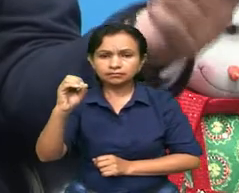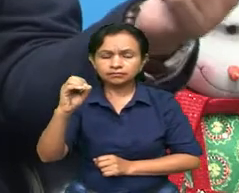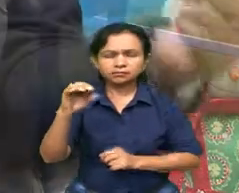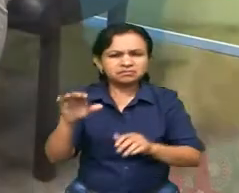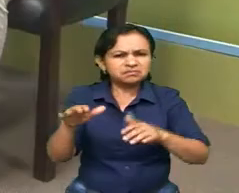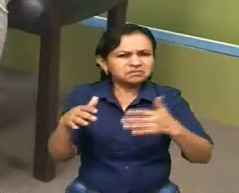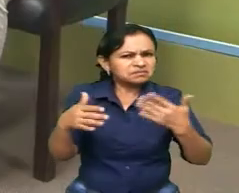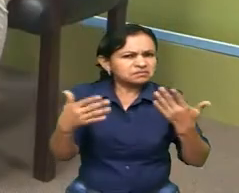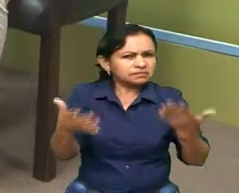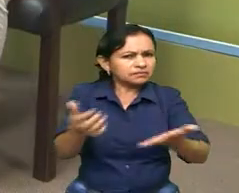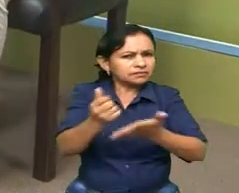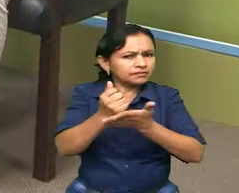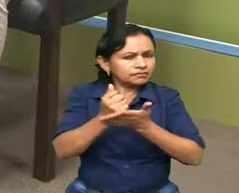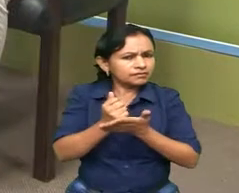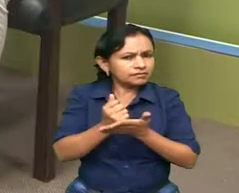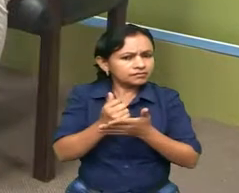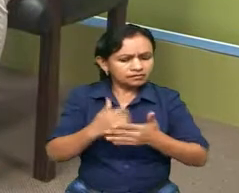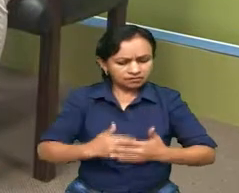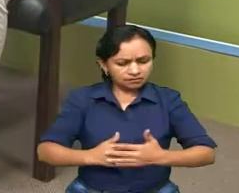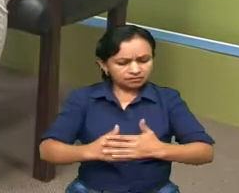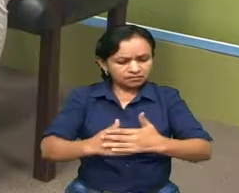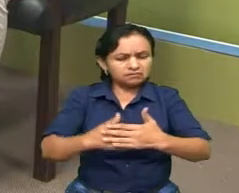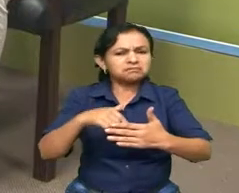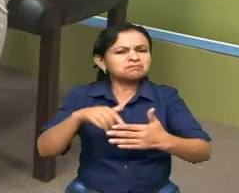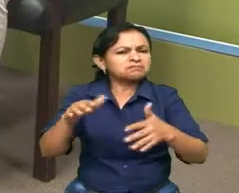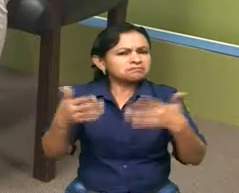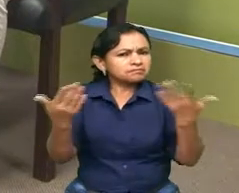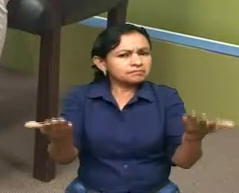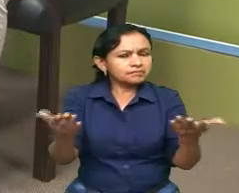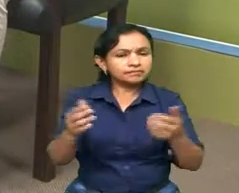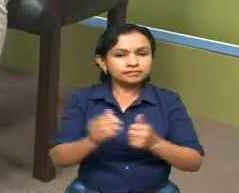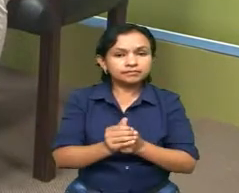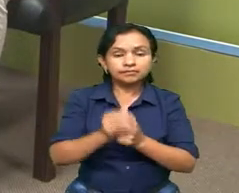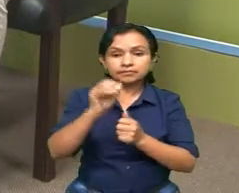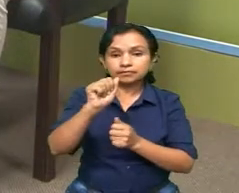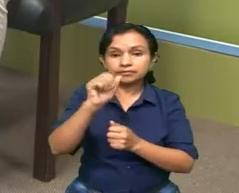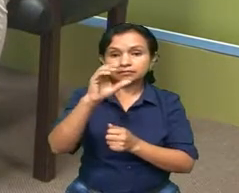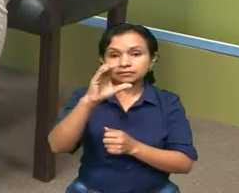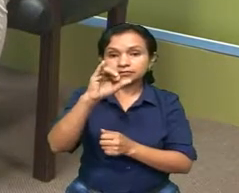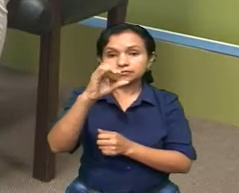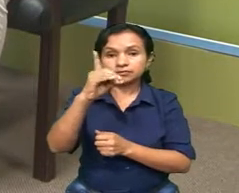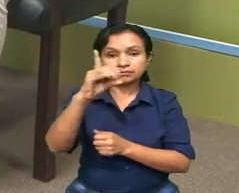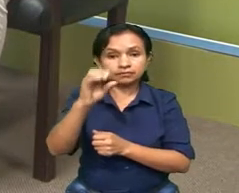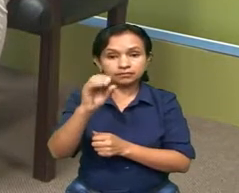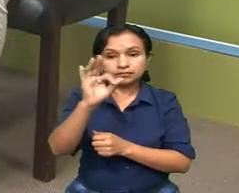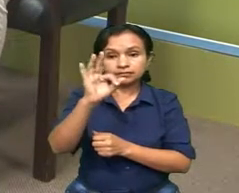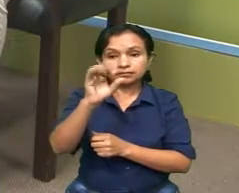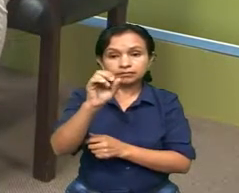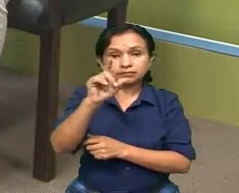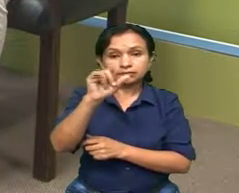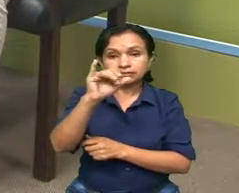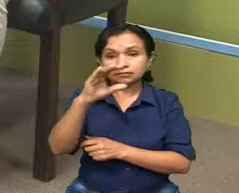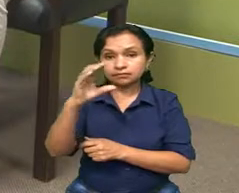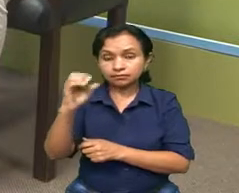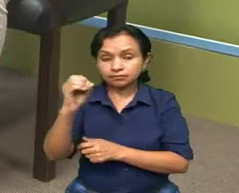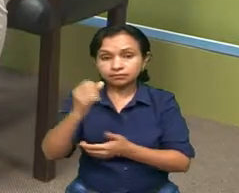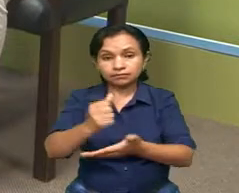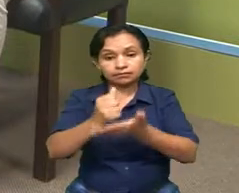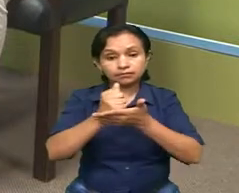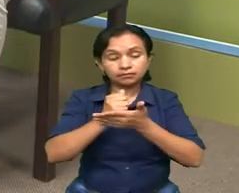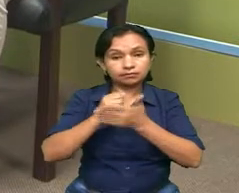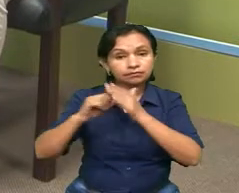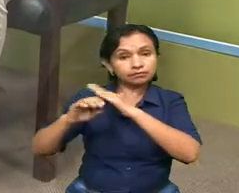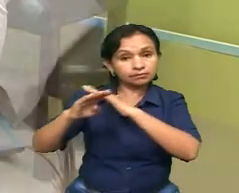qué es fundamental en esta etapa del embarazo de la mujer? El ácido fólico, como bien sabe, nos ayuda a